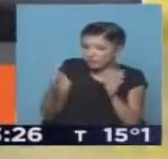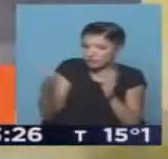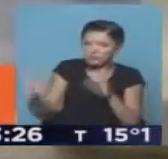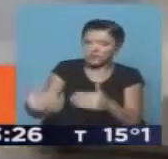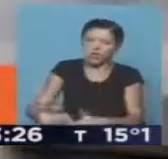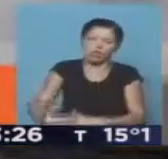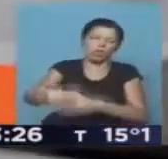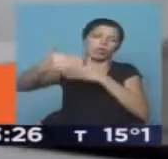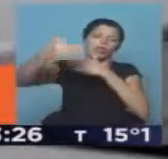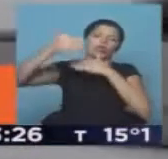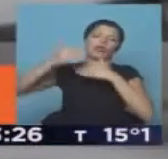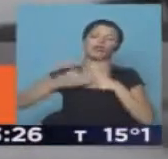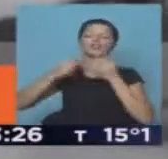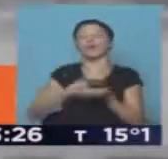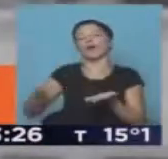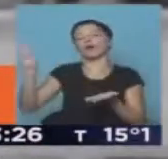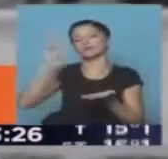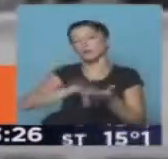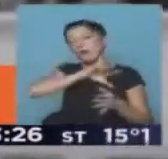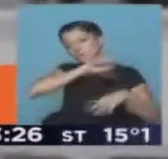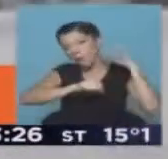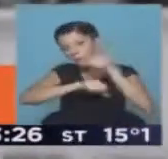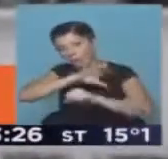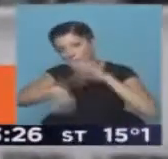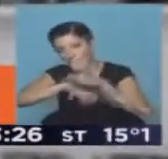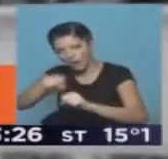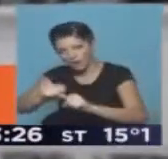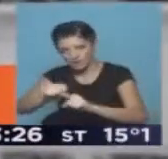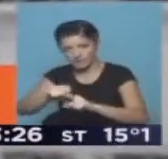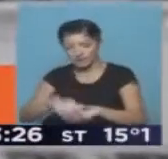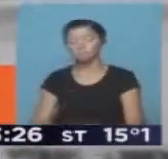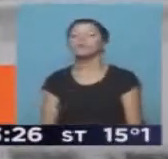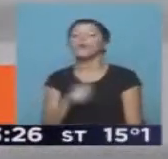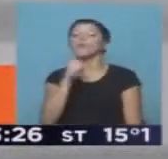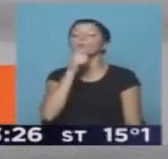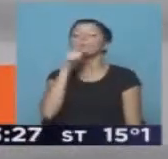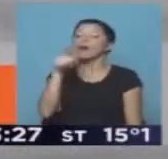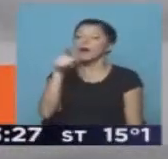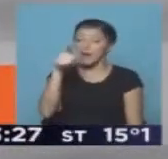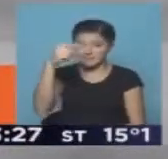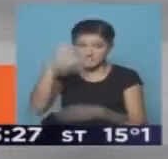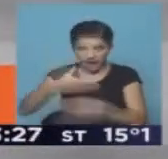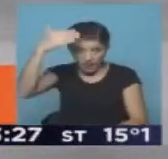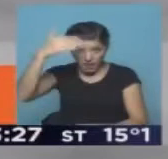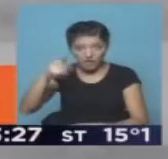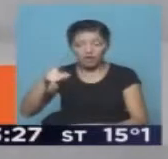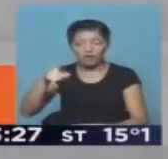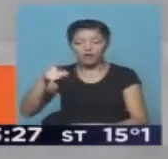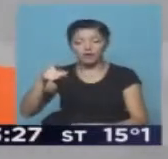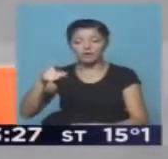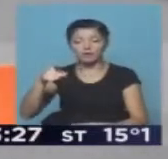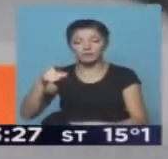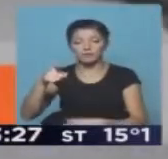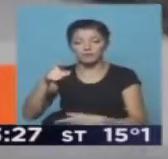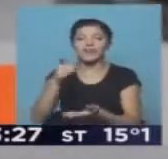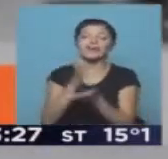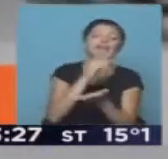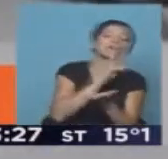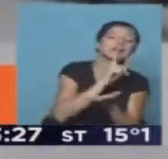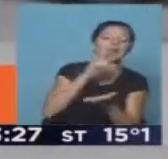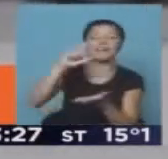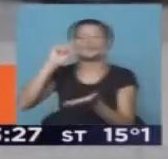y volvemos a las colonias y de hecho la muralla que esta apuesta de entre israel y